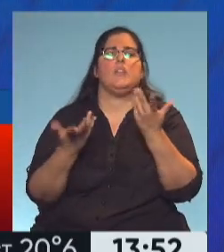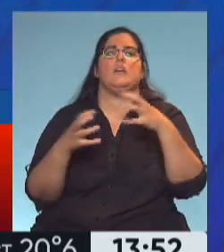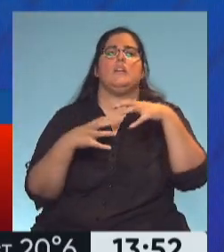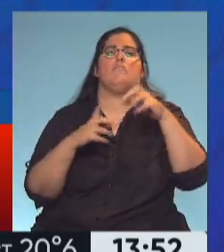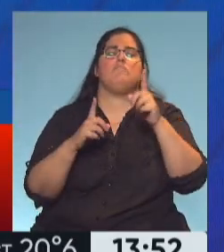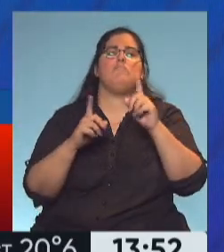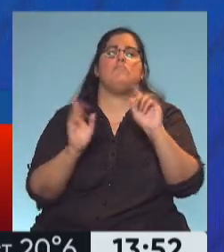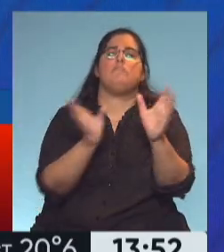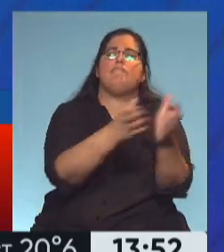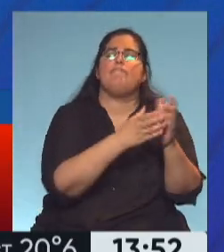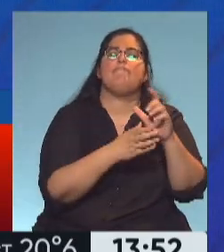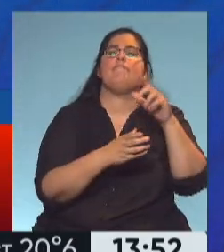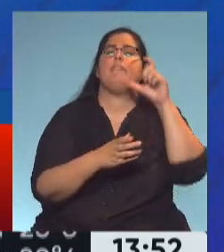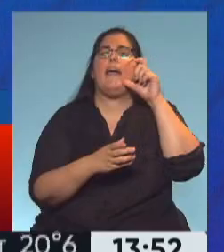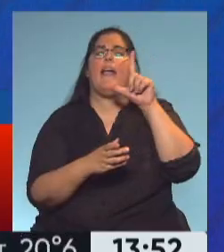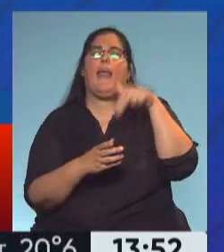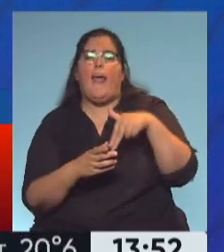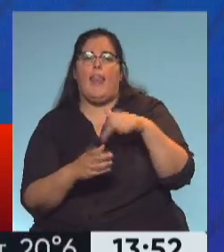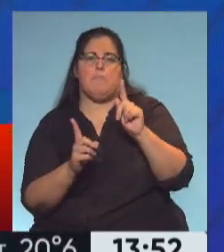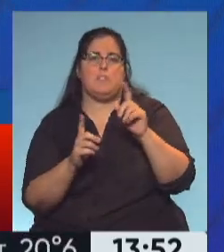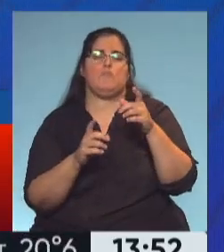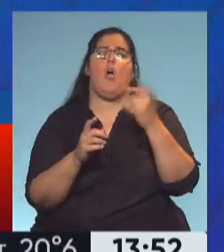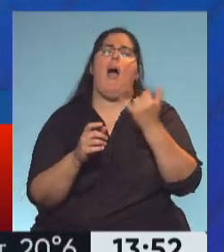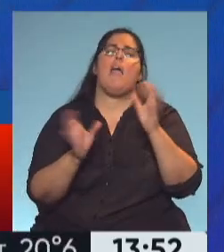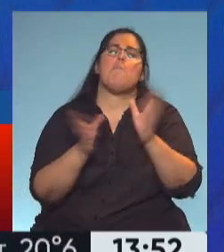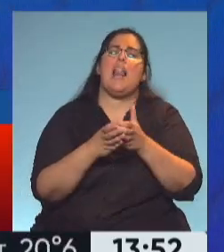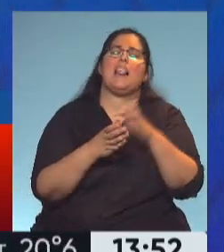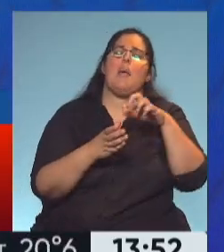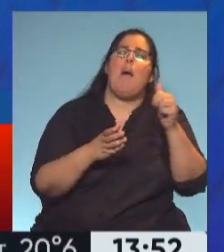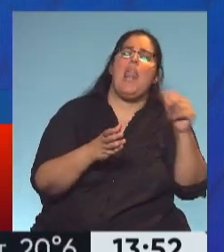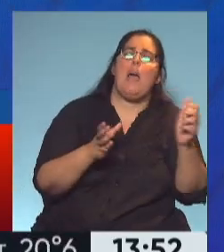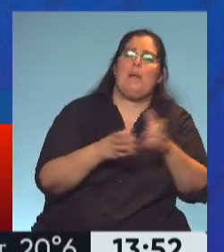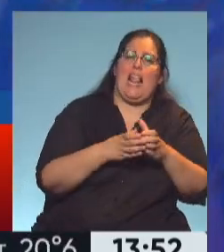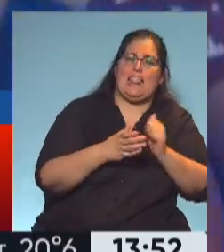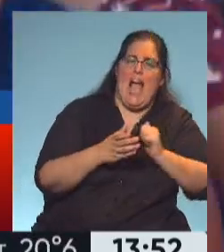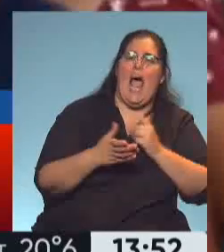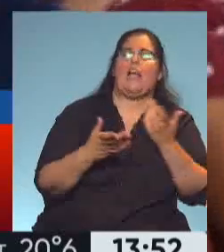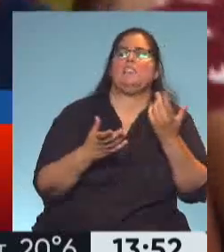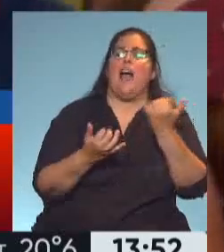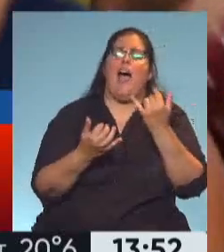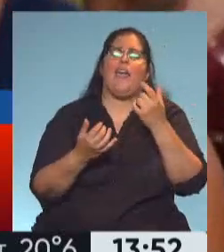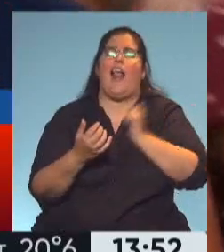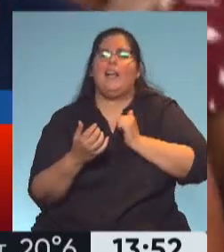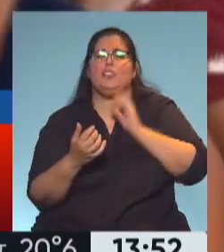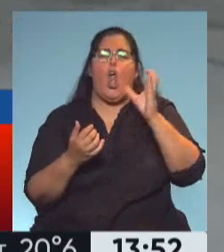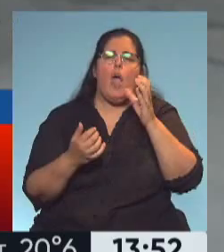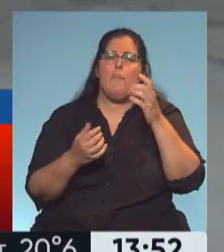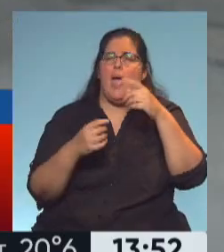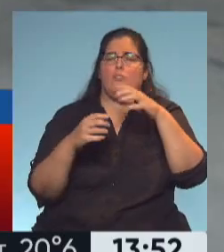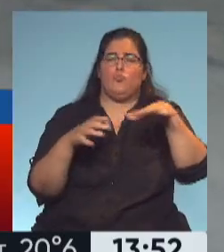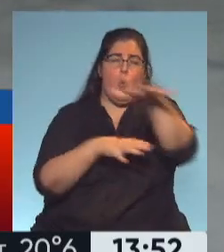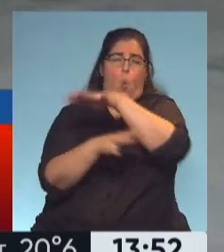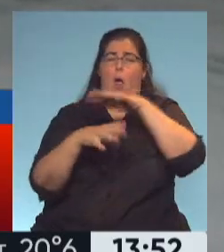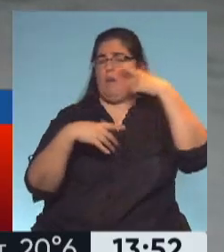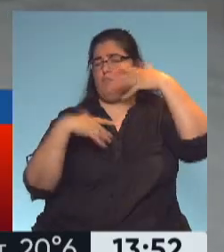sectores del ELN, hay paramilitares, está el ejército regular colombiano también en la frontera. Es una zona muy caliente, muy